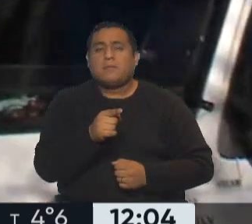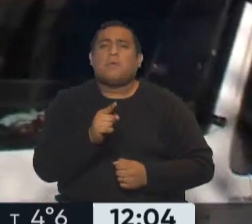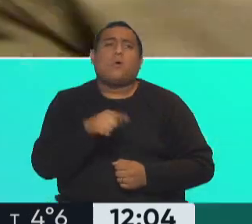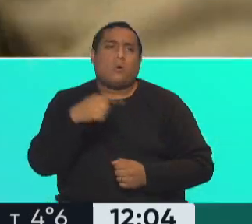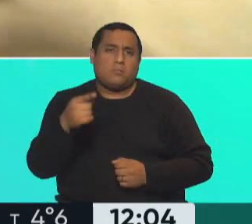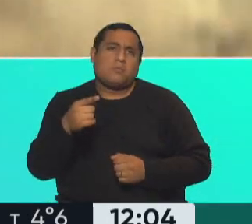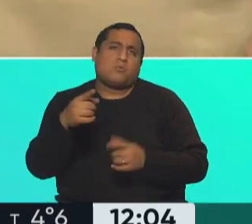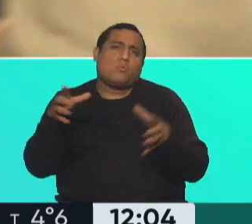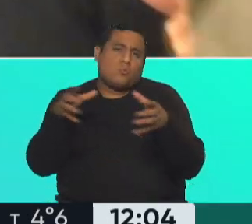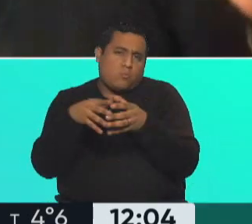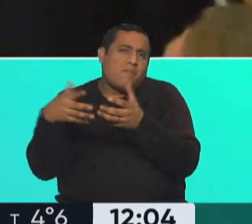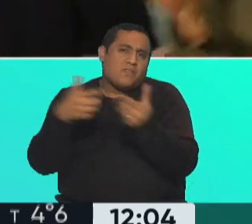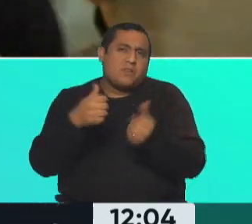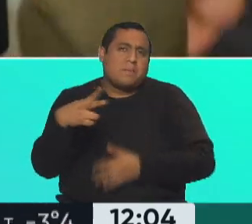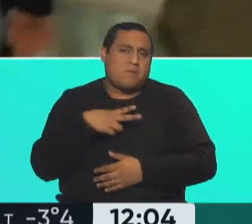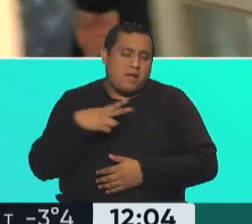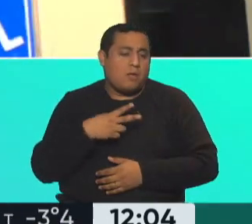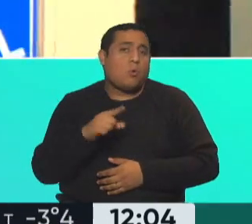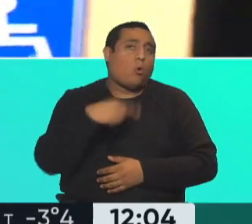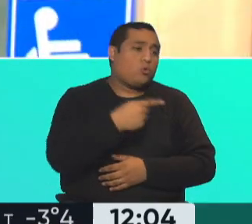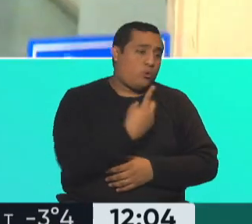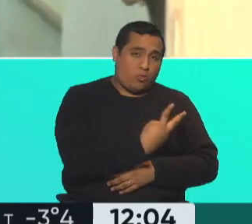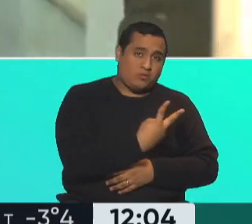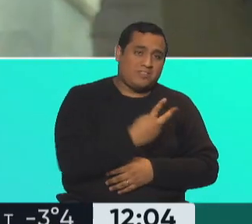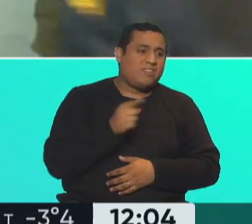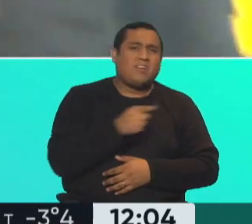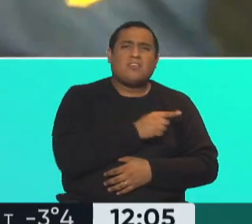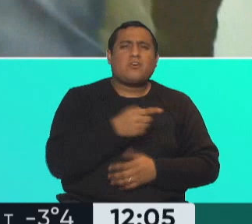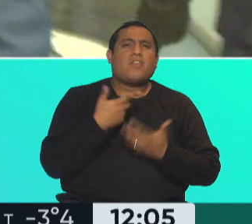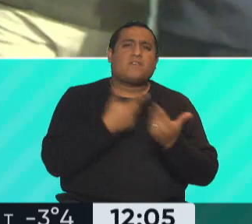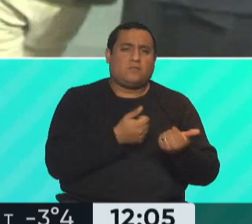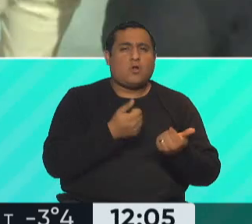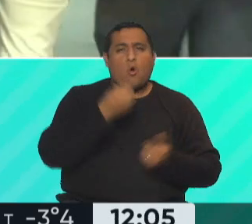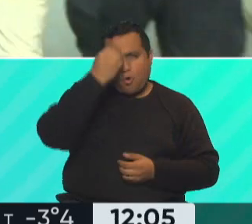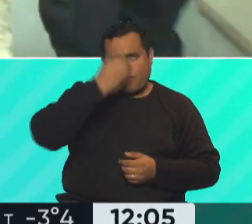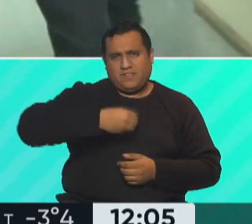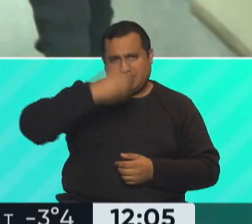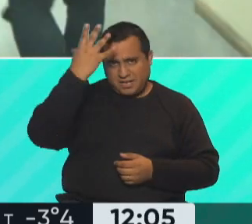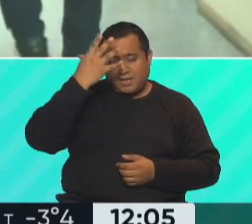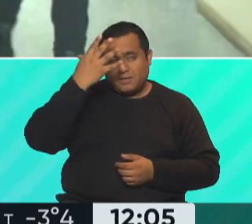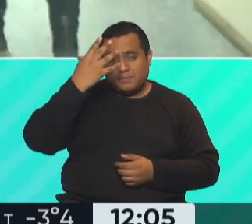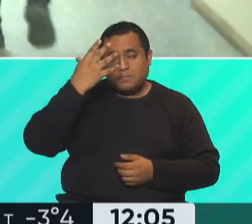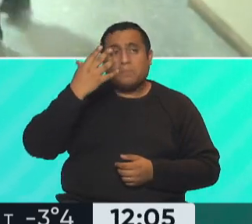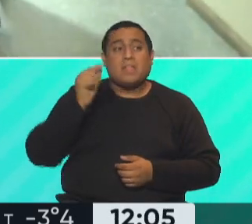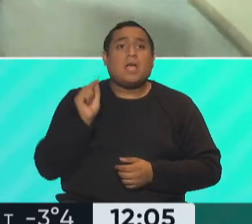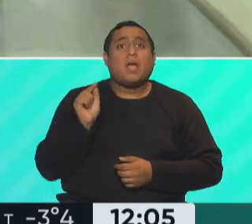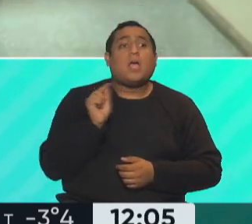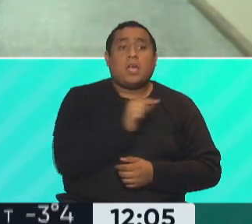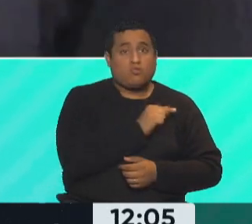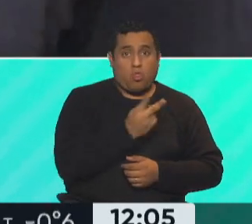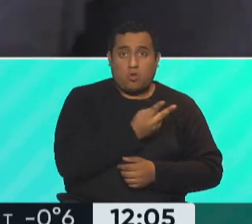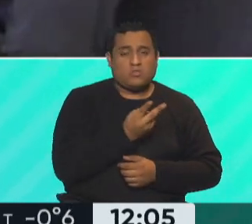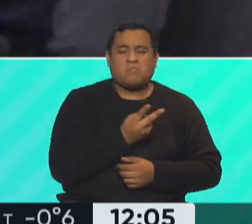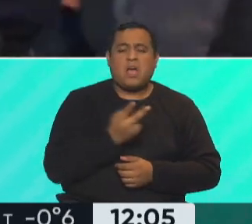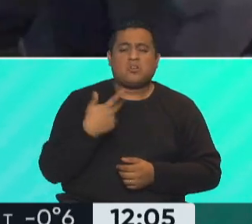defensoría privada, mientras que los otros dos están representados por una defensoría oficial y se habrían negado a